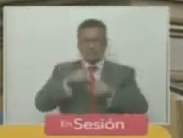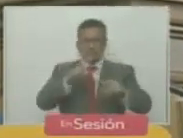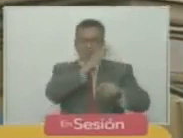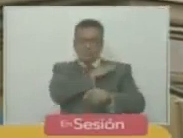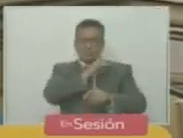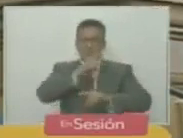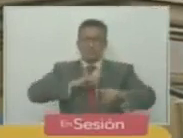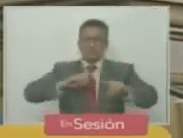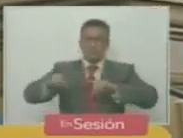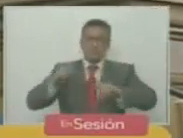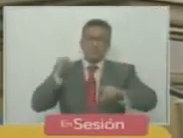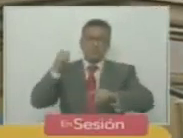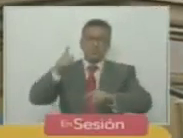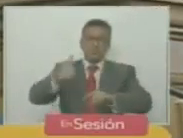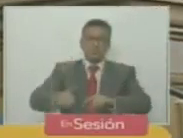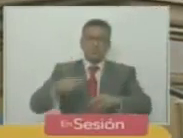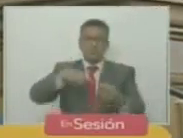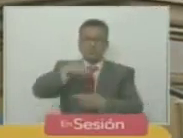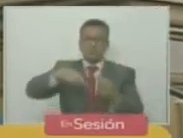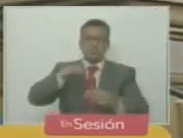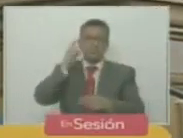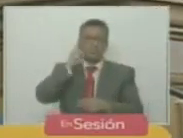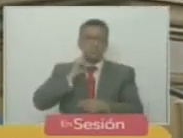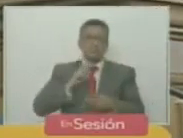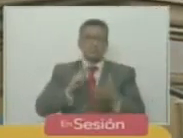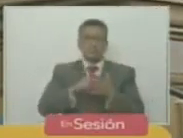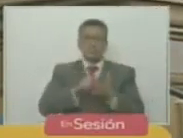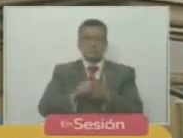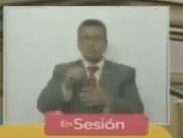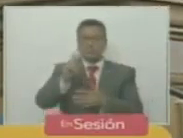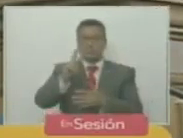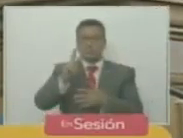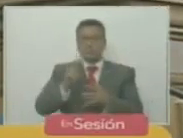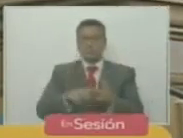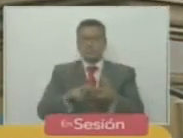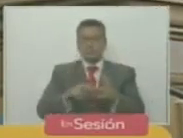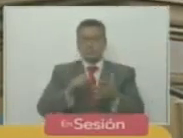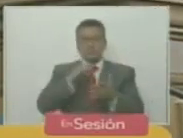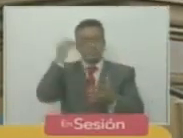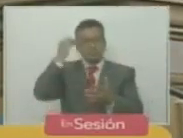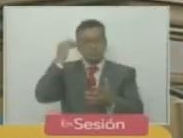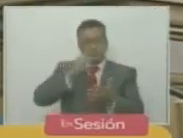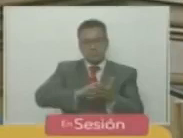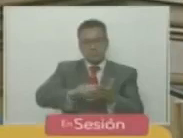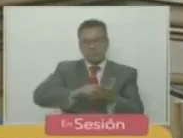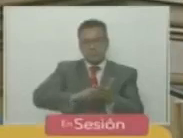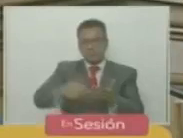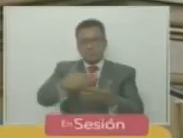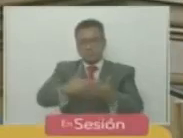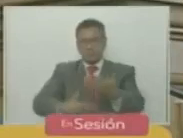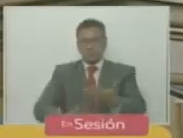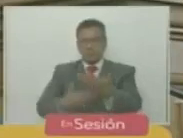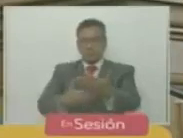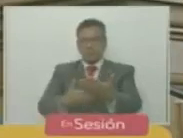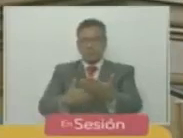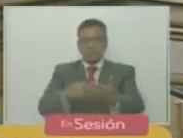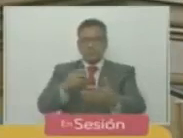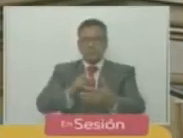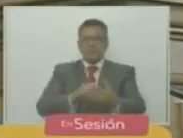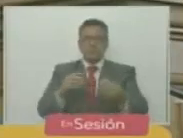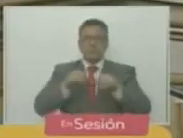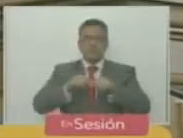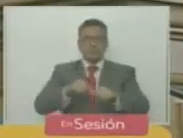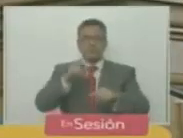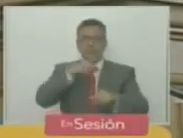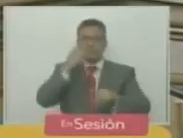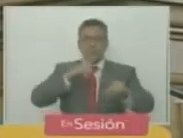comandante eterno de la Revolución Bolivariana. Punto número dos, considerar el informe presentado por la Comisión Permanente de